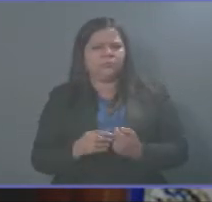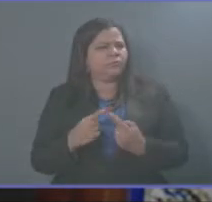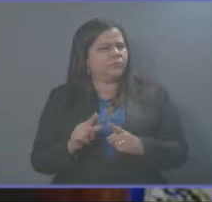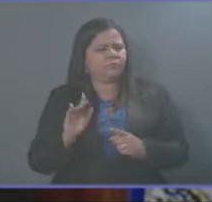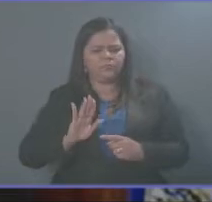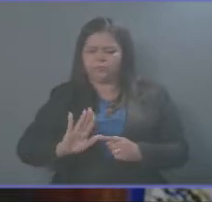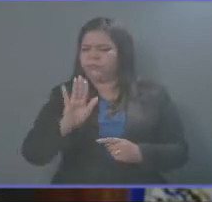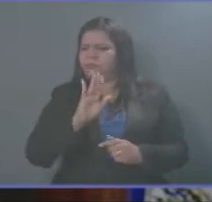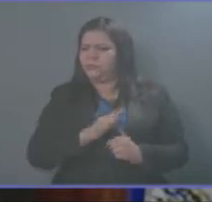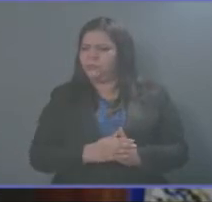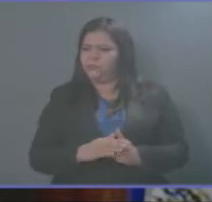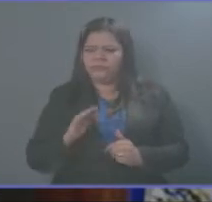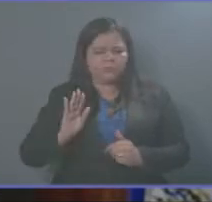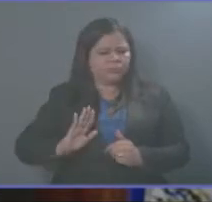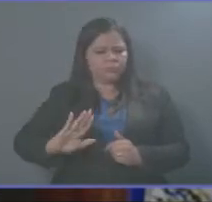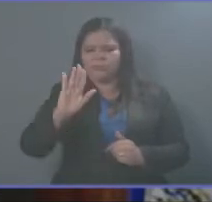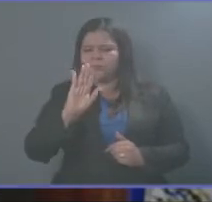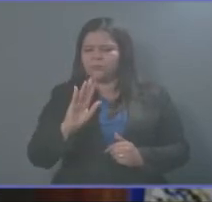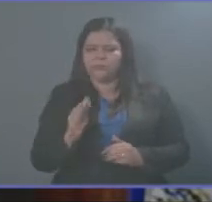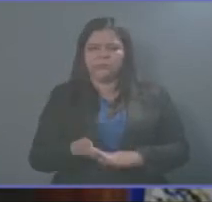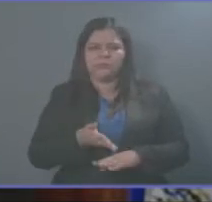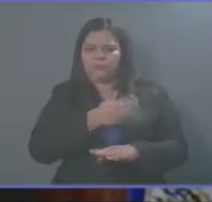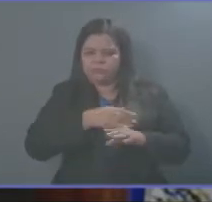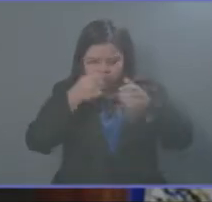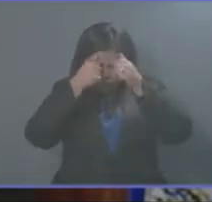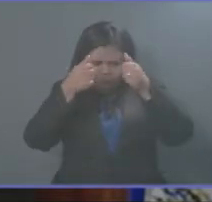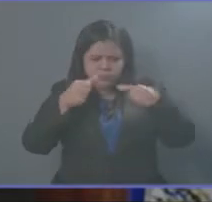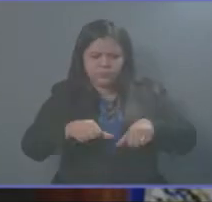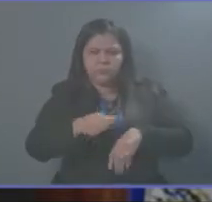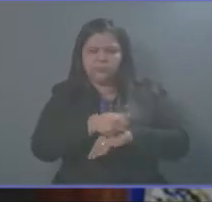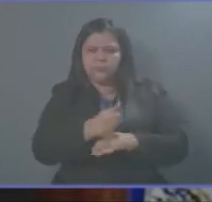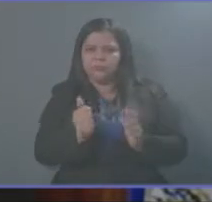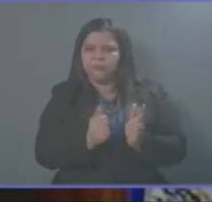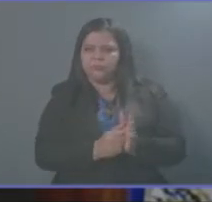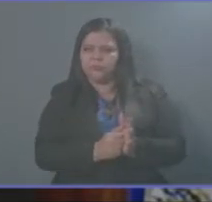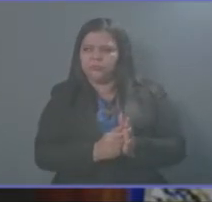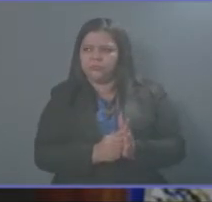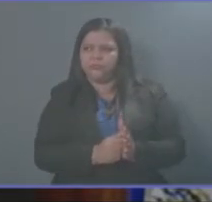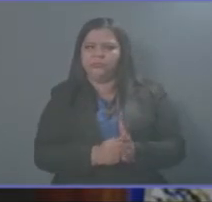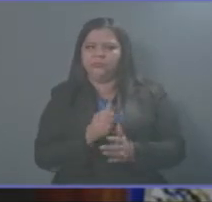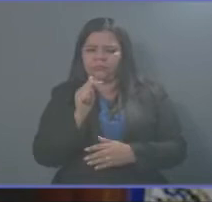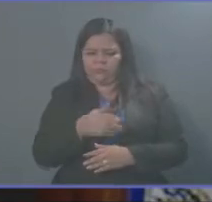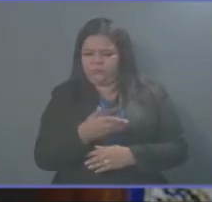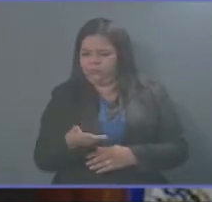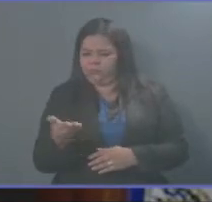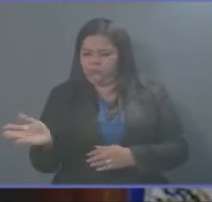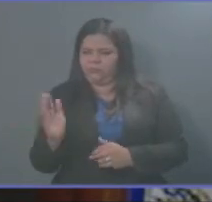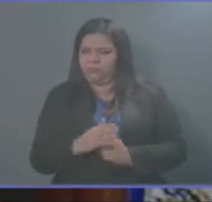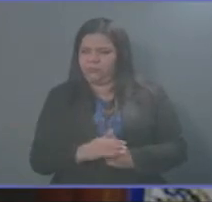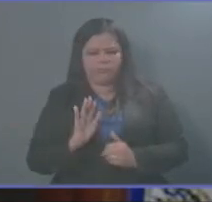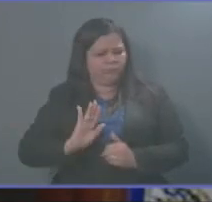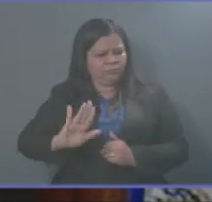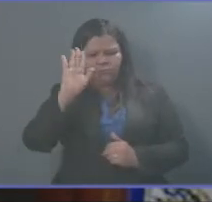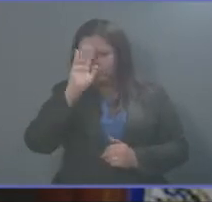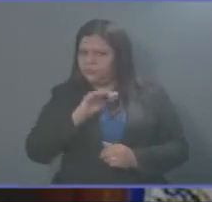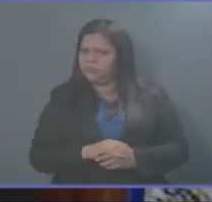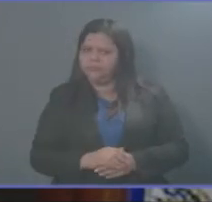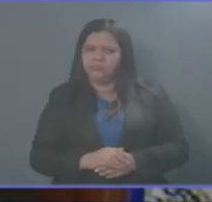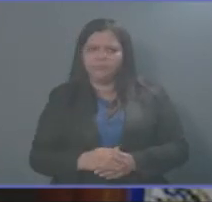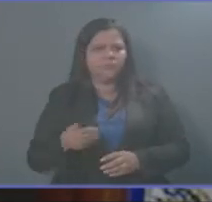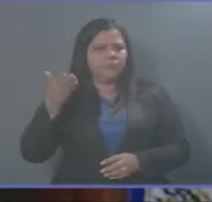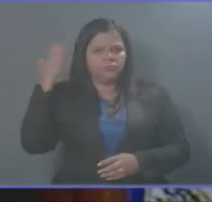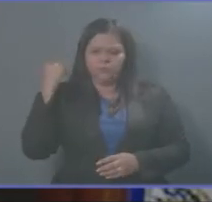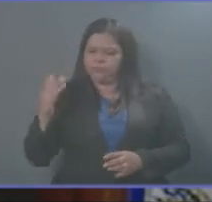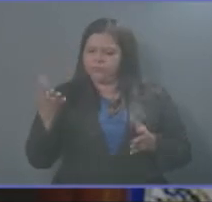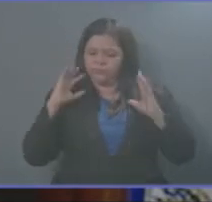nunca, nunca se había aprobado en esta Asamblea Legislativa tal cosa. Jamás. Ni siquiera